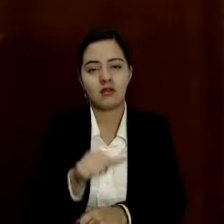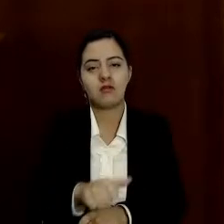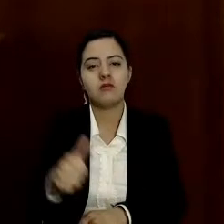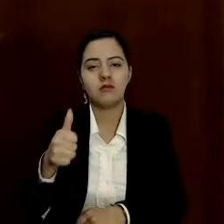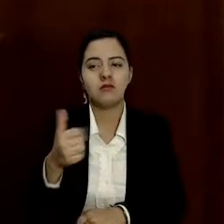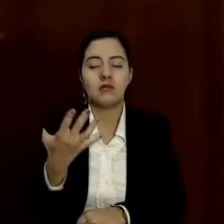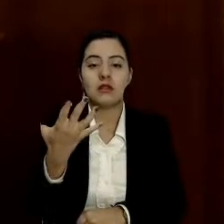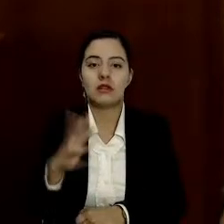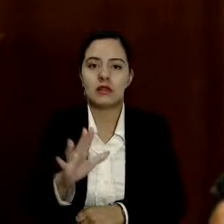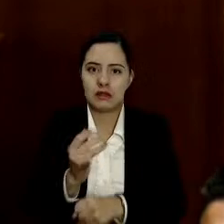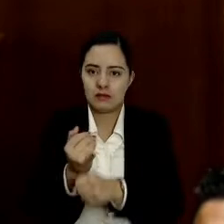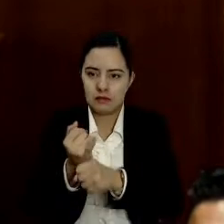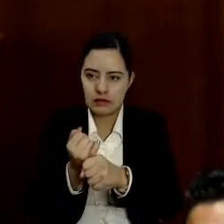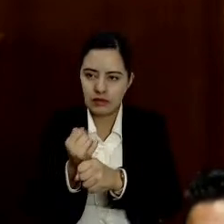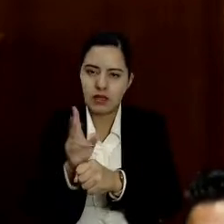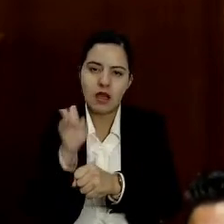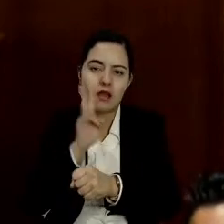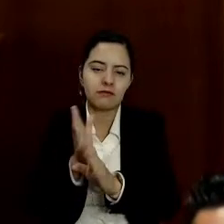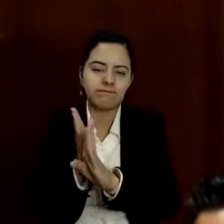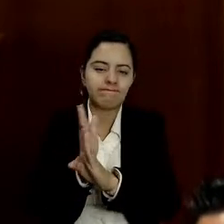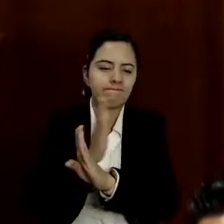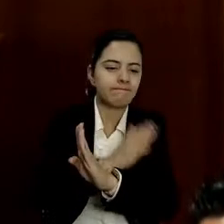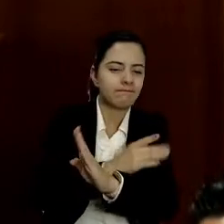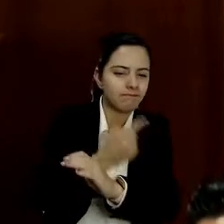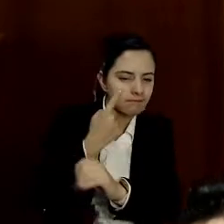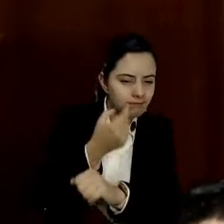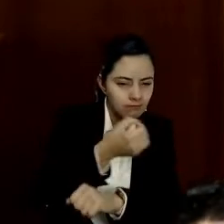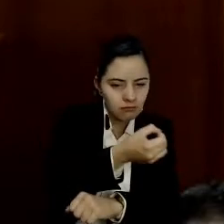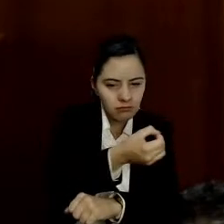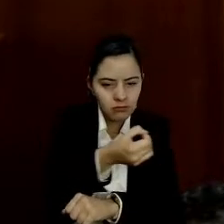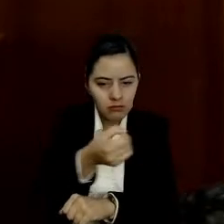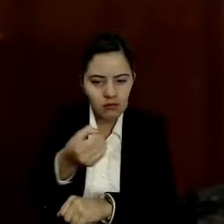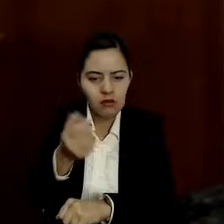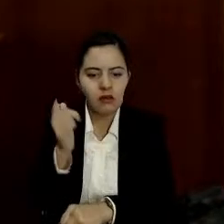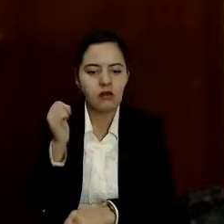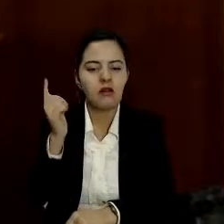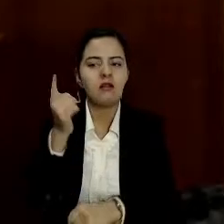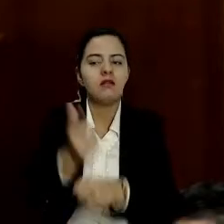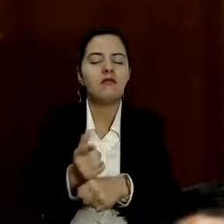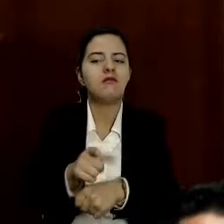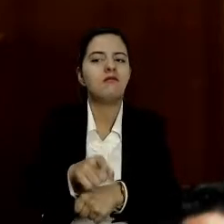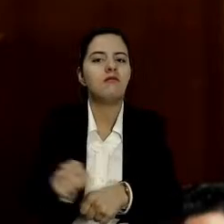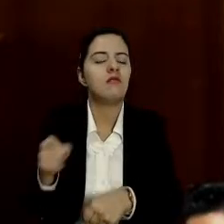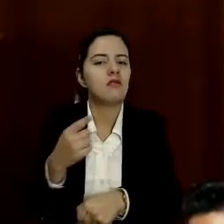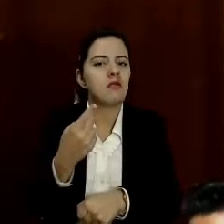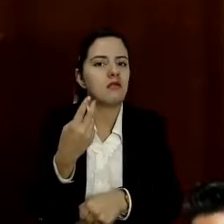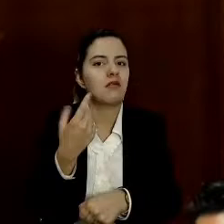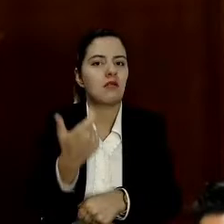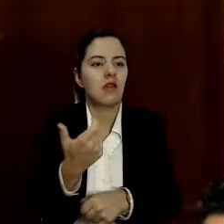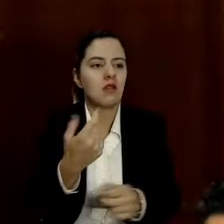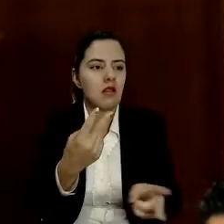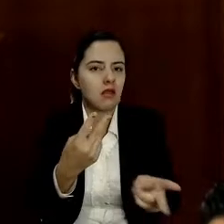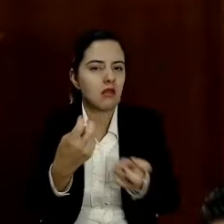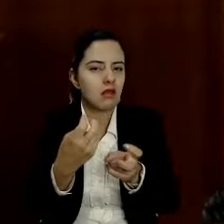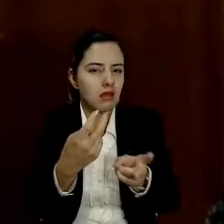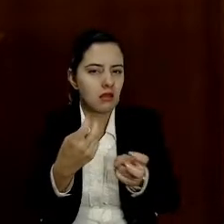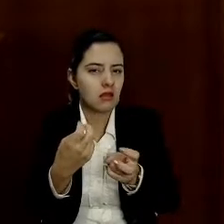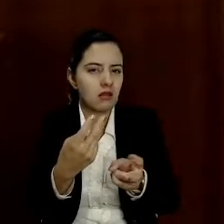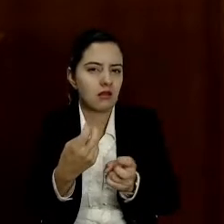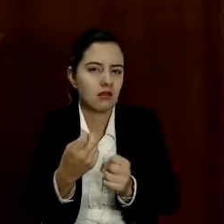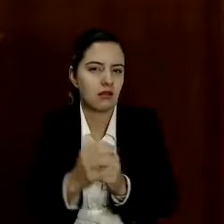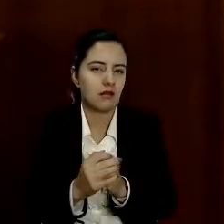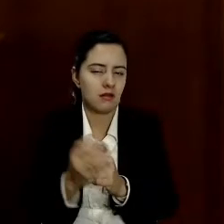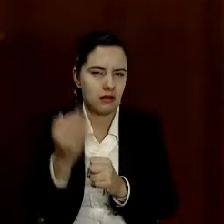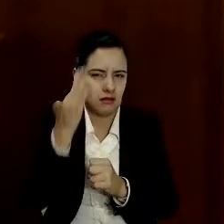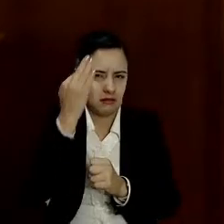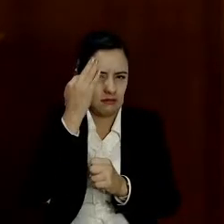auditorías forenses en las cuales se da constancia de un saqueo prolongado en el tiempo a partir de este